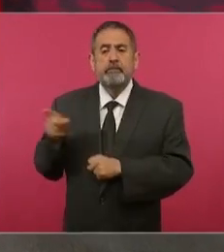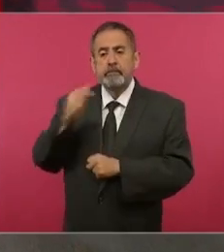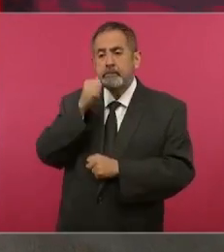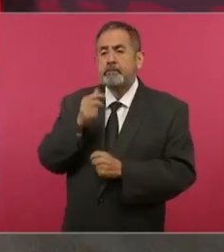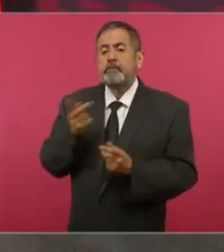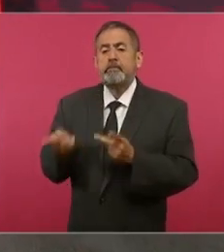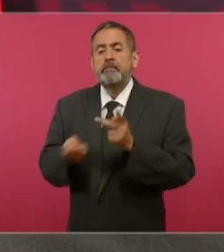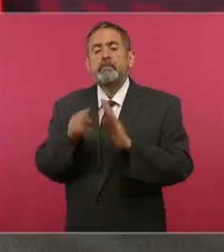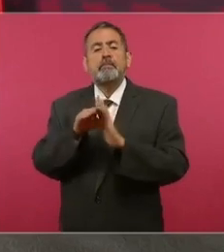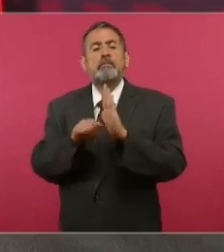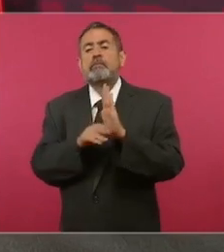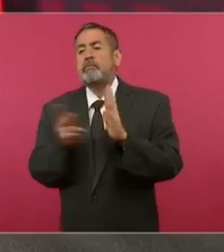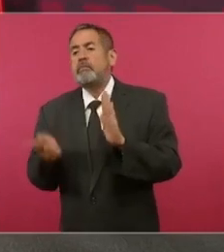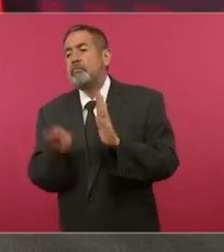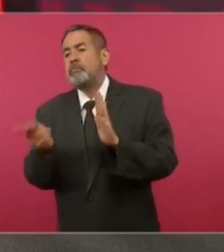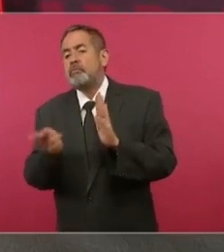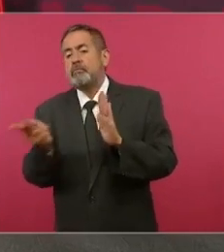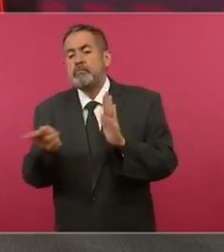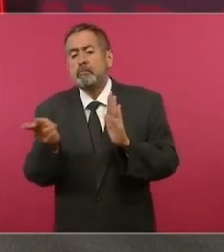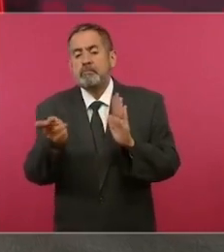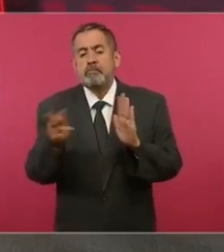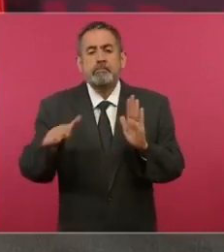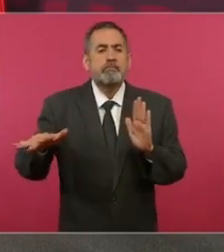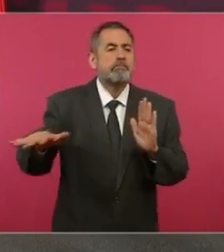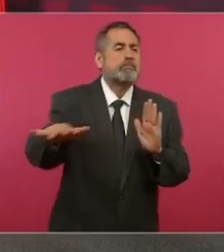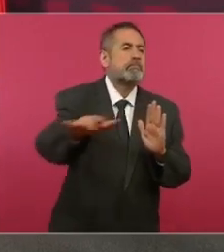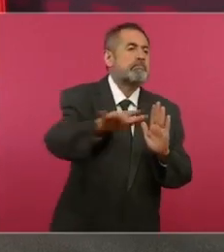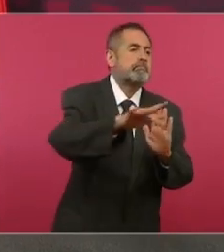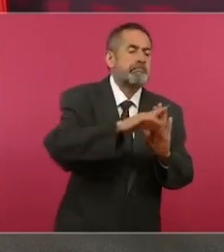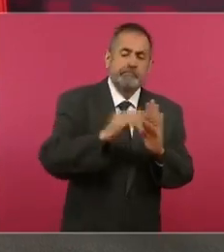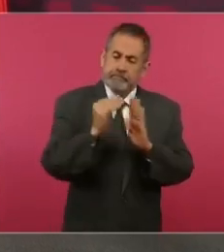en el INEGI y es